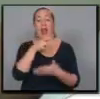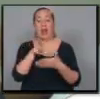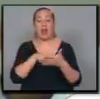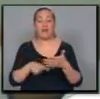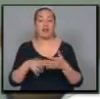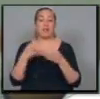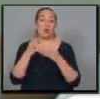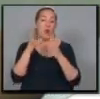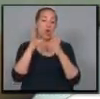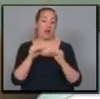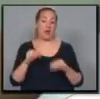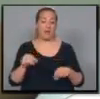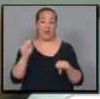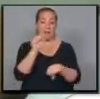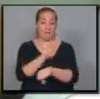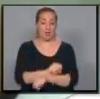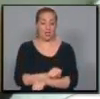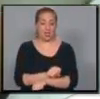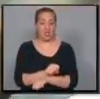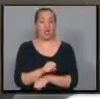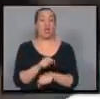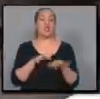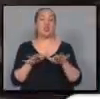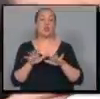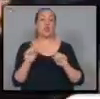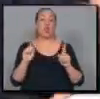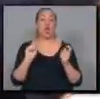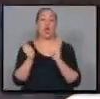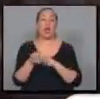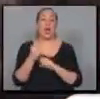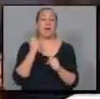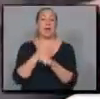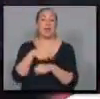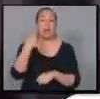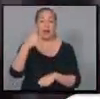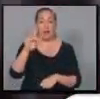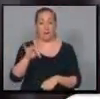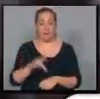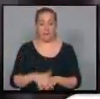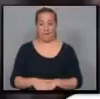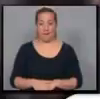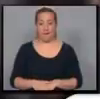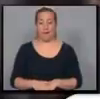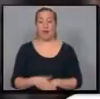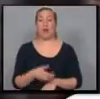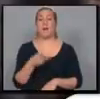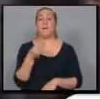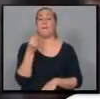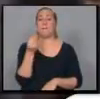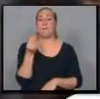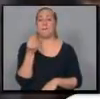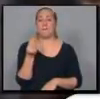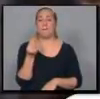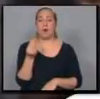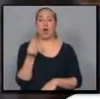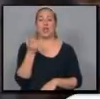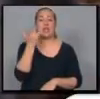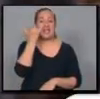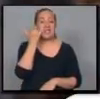uh-huh. lo pasa en prisión. Su situación no va a cambiar hasta el próximo miércoles. Todo esto porque ya se estaba